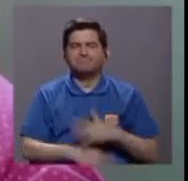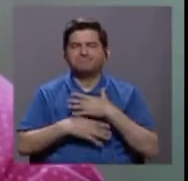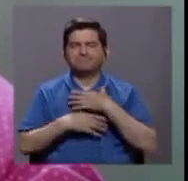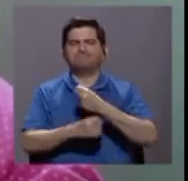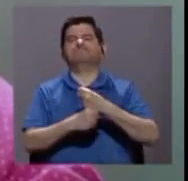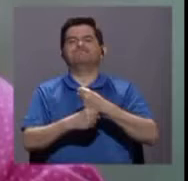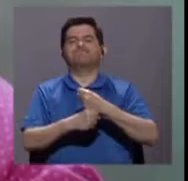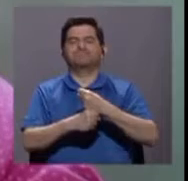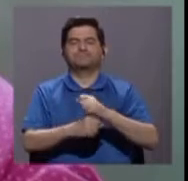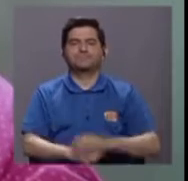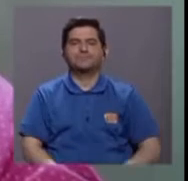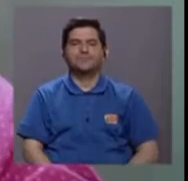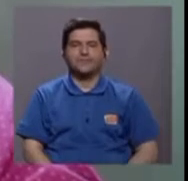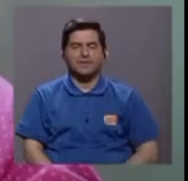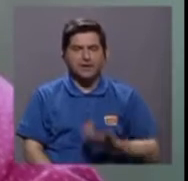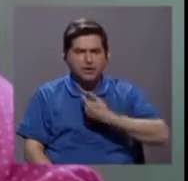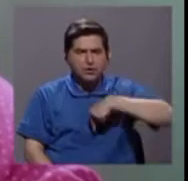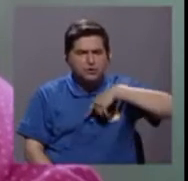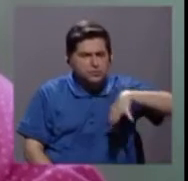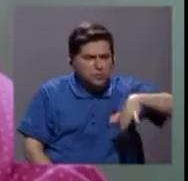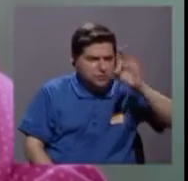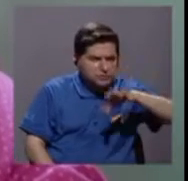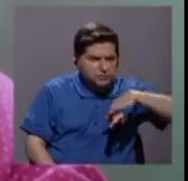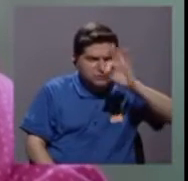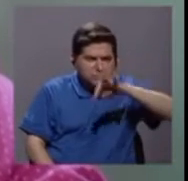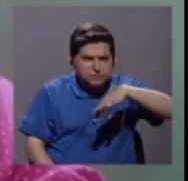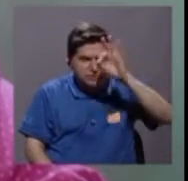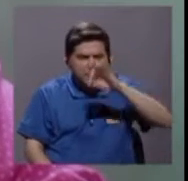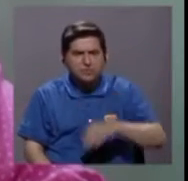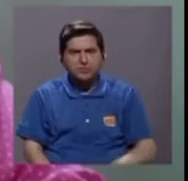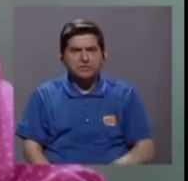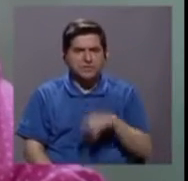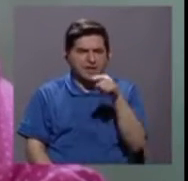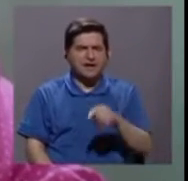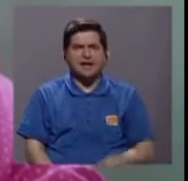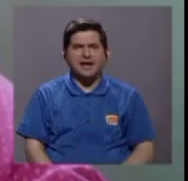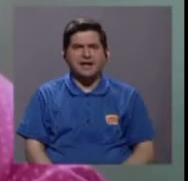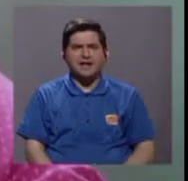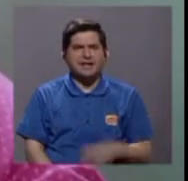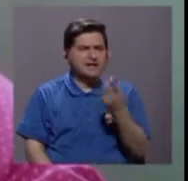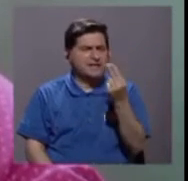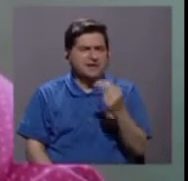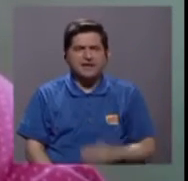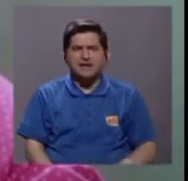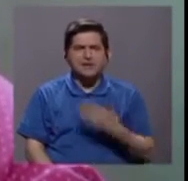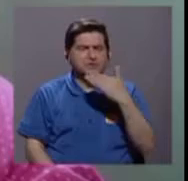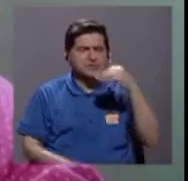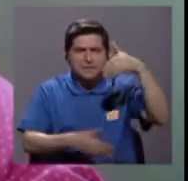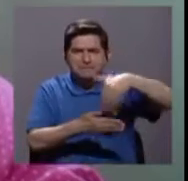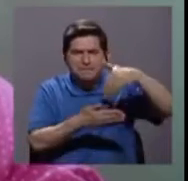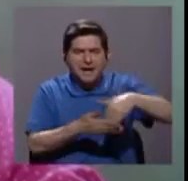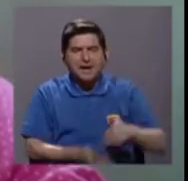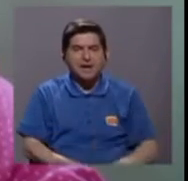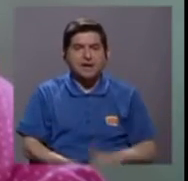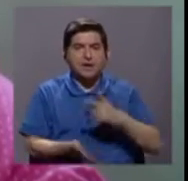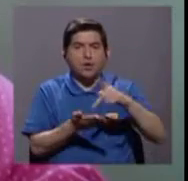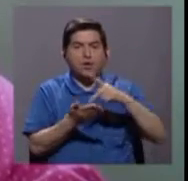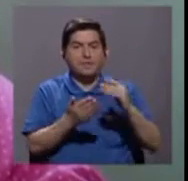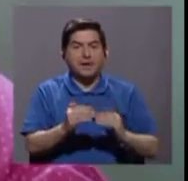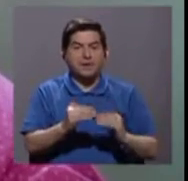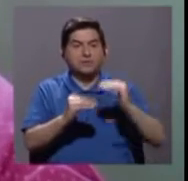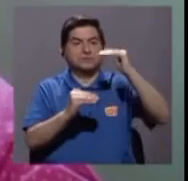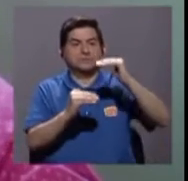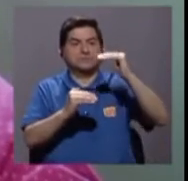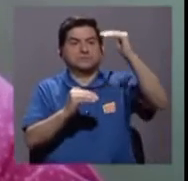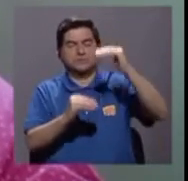confiables, en el sentido de que encontramos algunas partidas mal registradas, sumas pagadas de más,